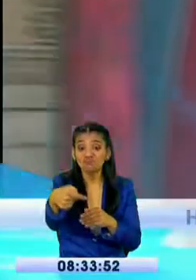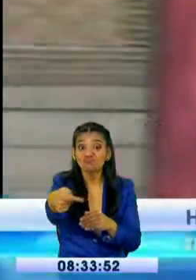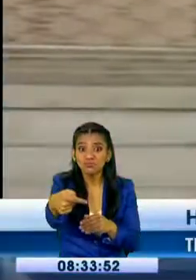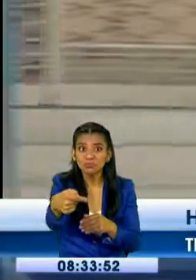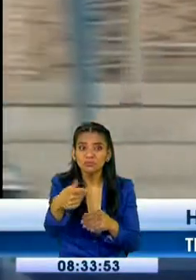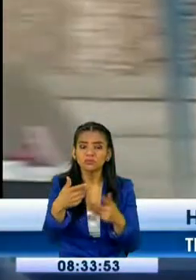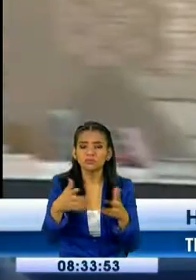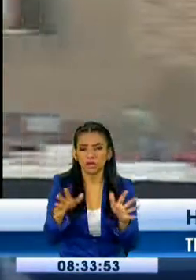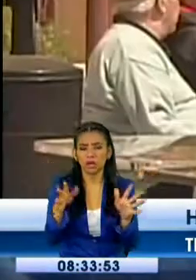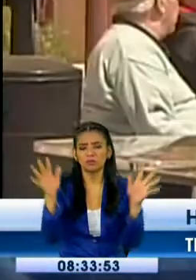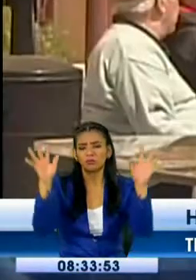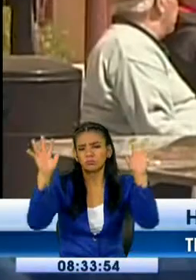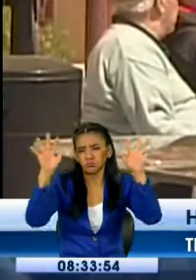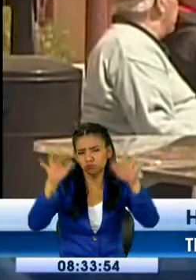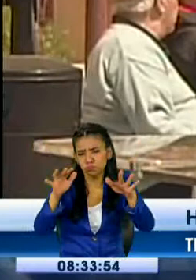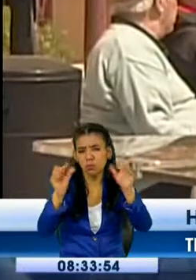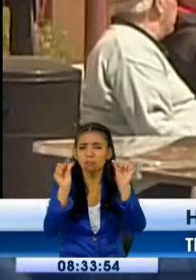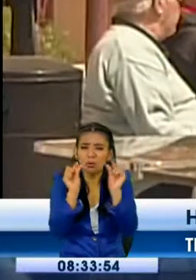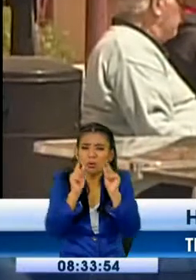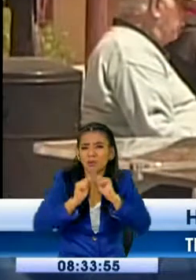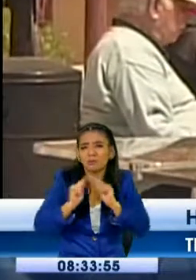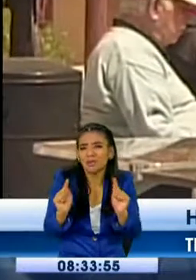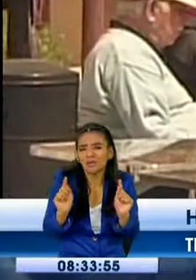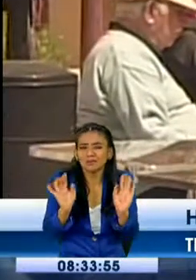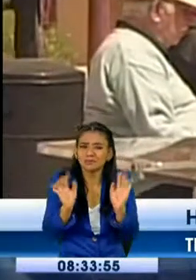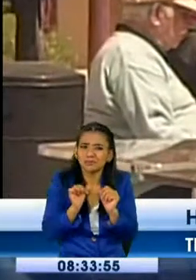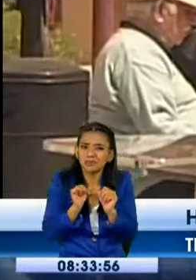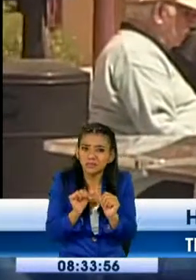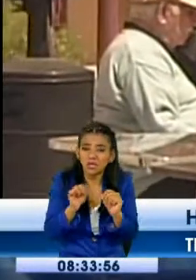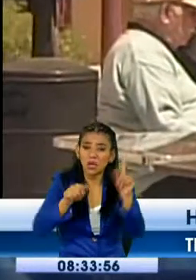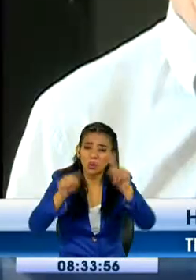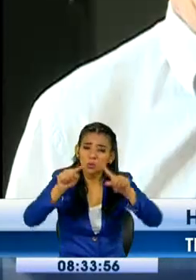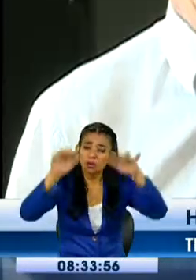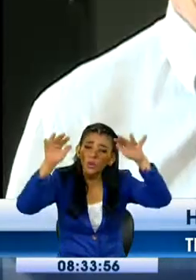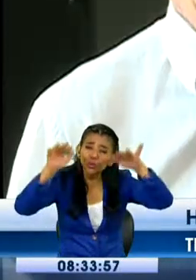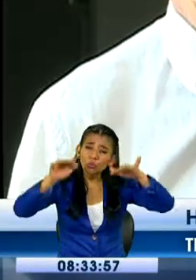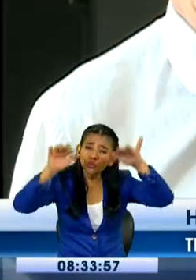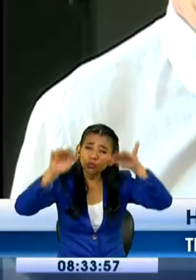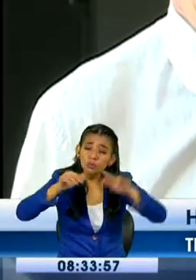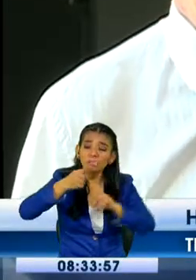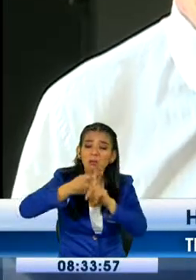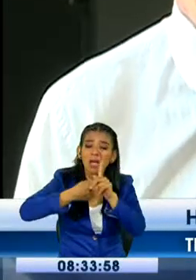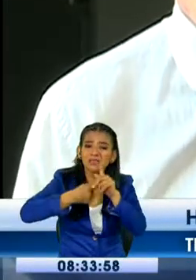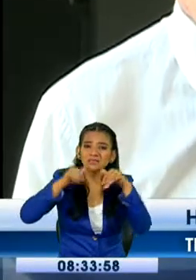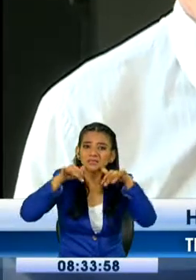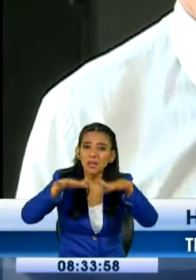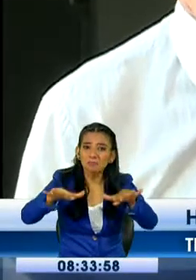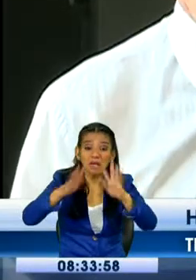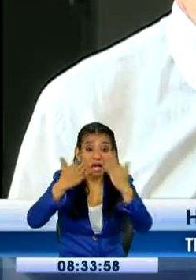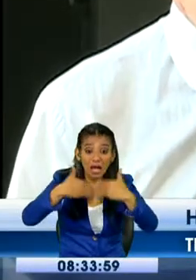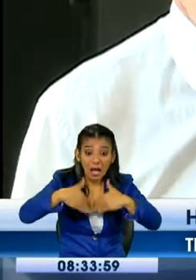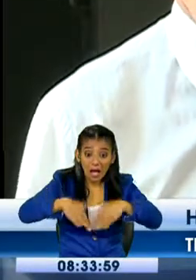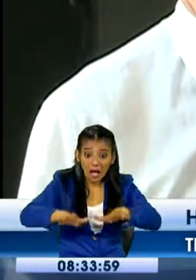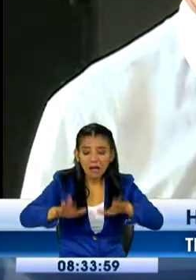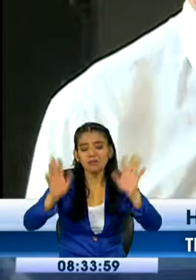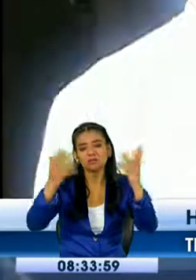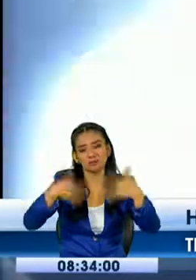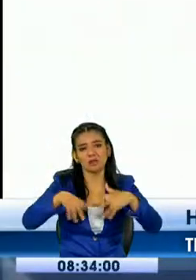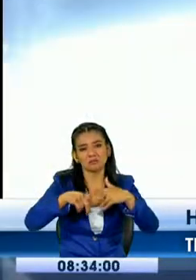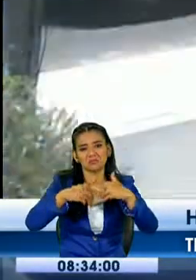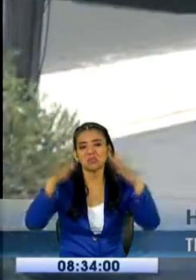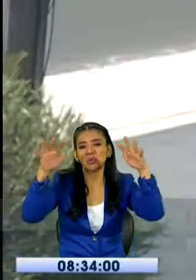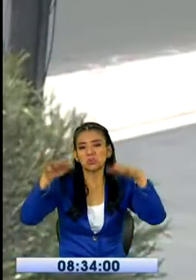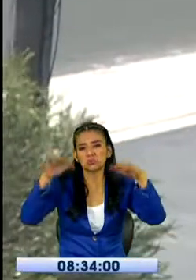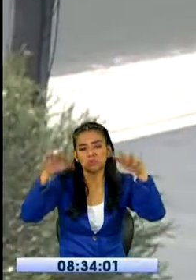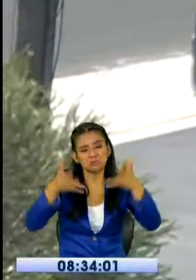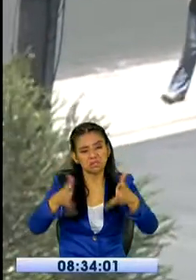poquito de humedad, pero no vamos a tener lluvias todavía. Las lluvias tendremos para el fin de mes, para el fin de septiembre. Se espera un poquito.